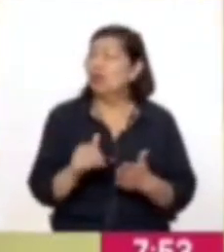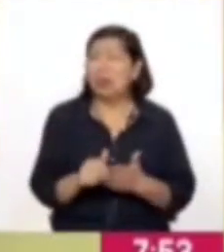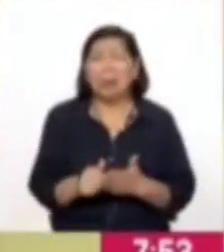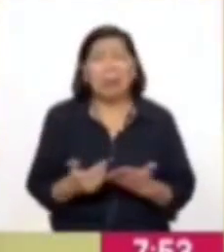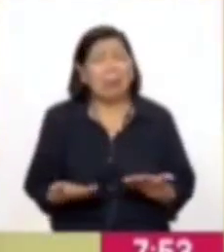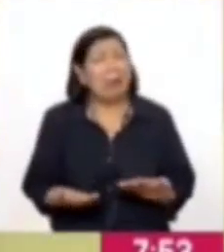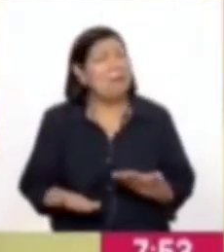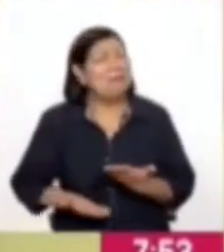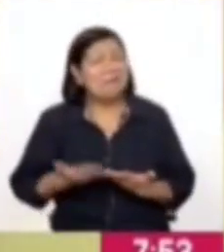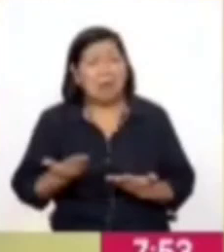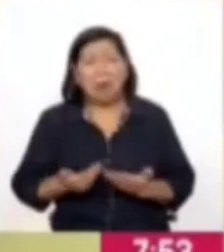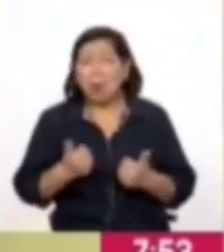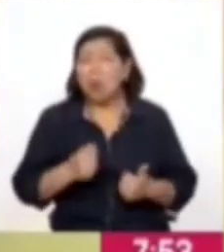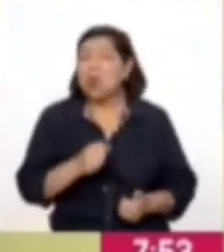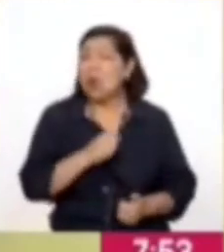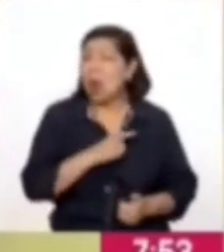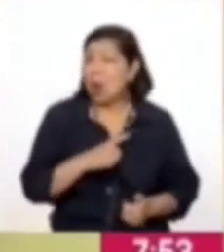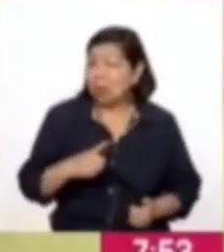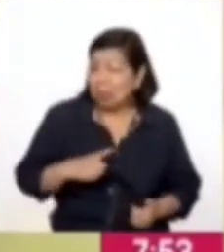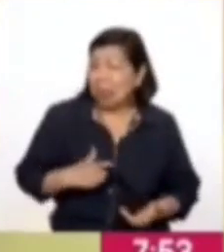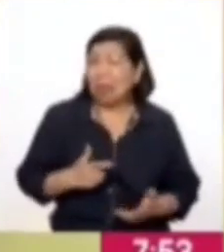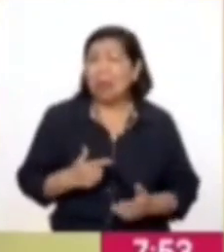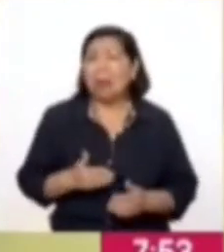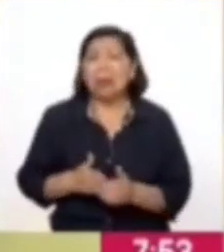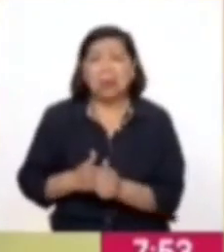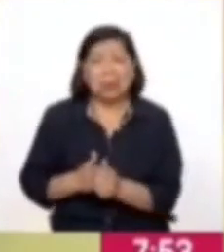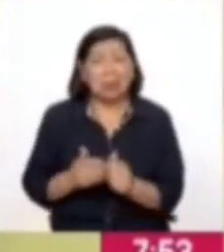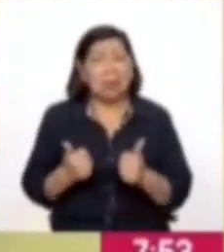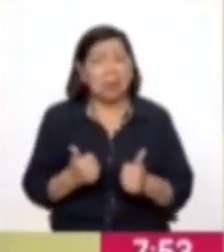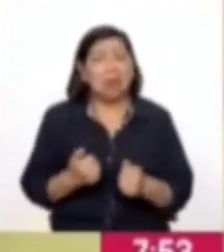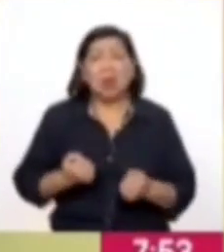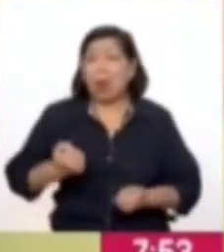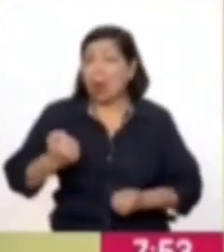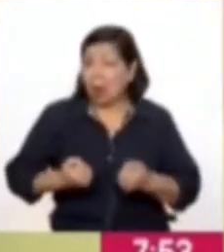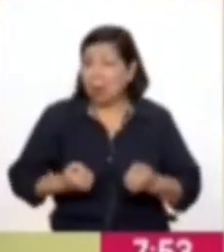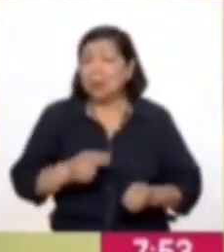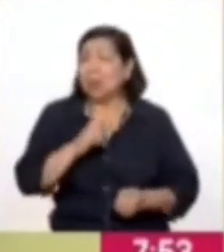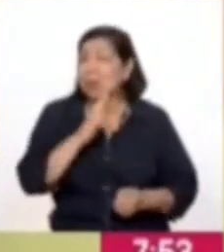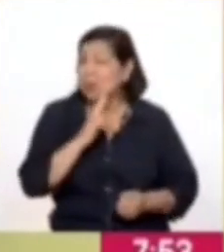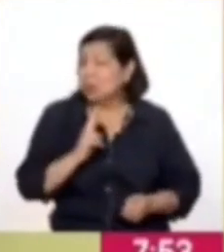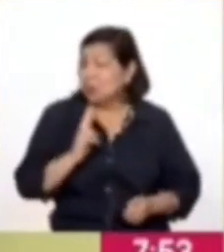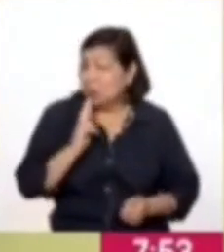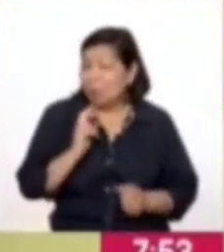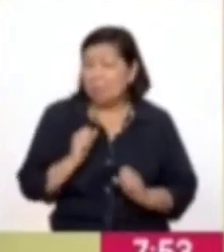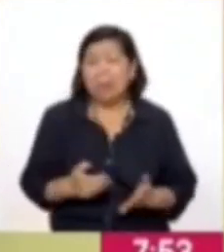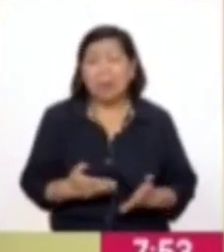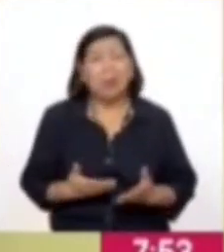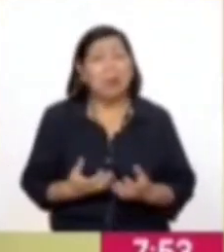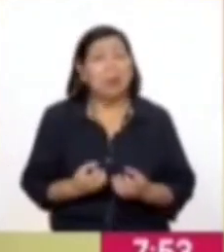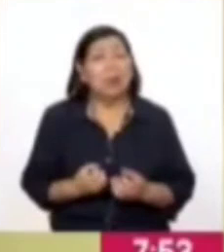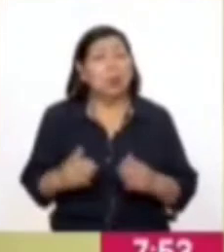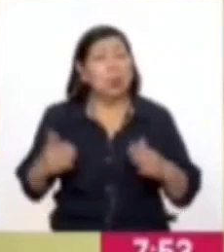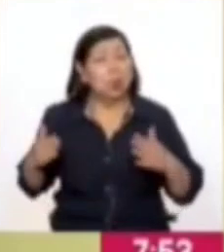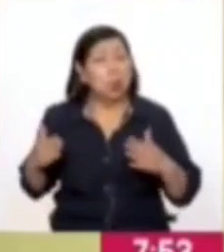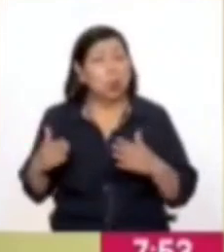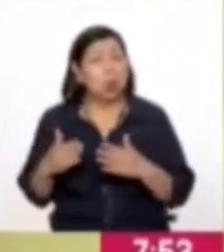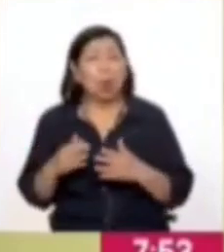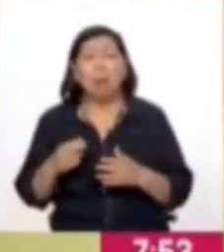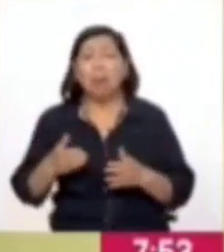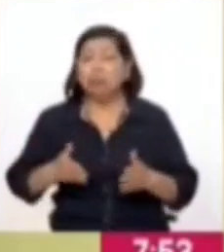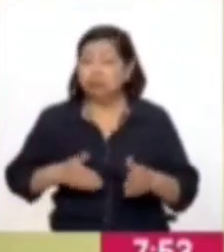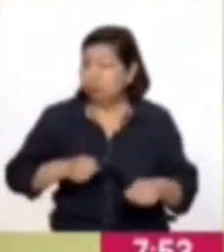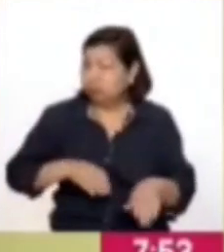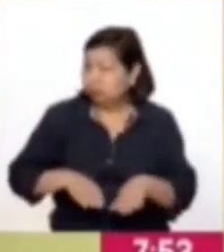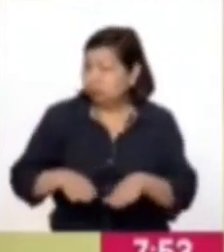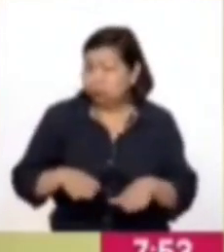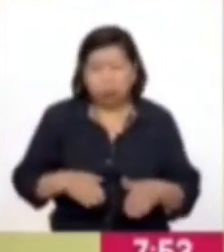las facilidades, Sí. buenos hoteles, buenos guías, Sí. buenos transportes, restaurantes. La campiña tiene